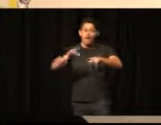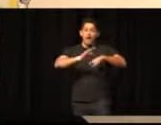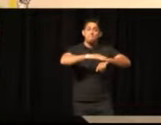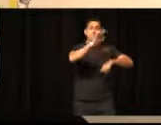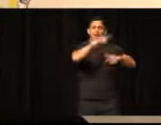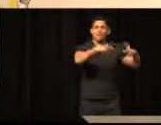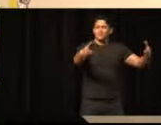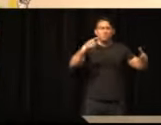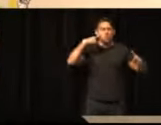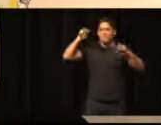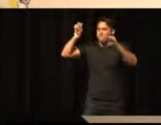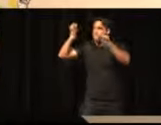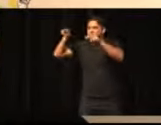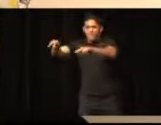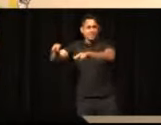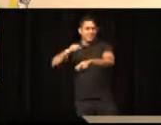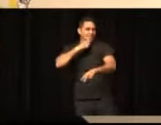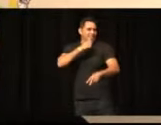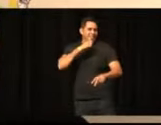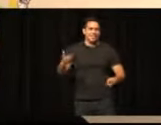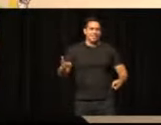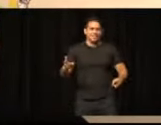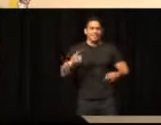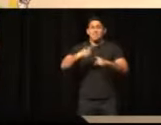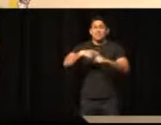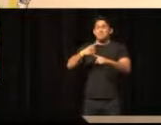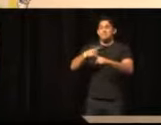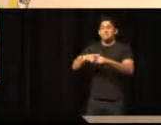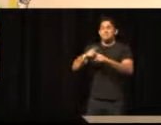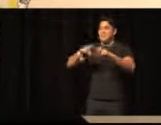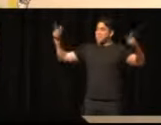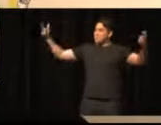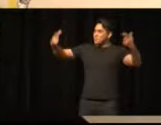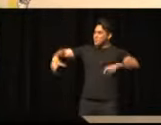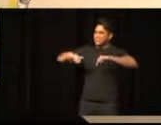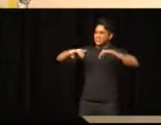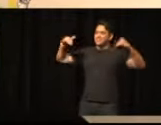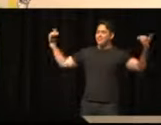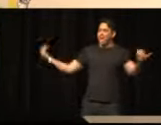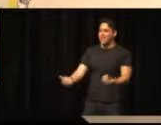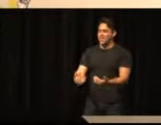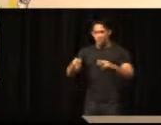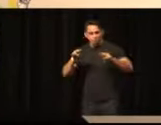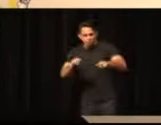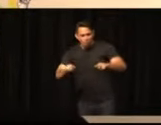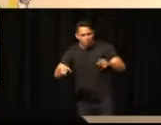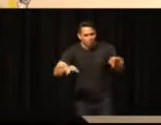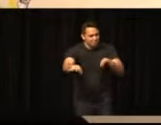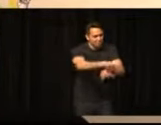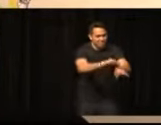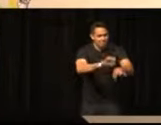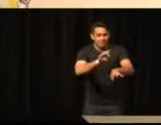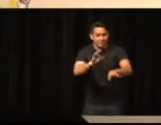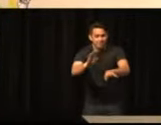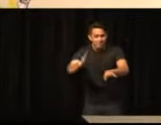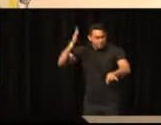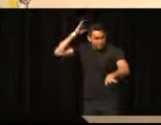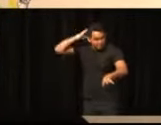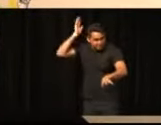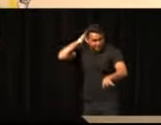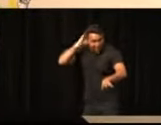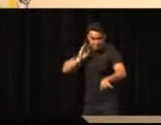no ve nada, inclusive los que están en el estadio están mirando la platea y no el juego, porque cuestiones de seguridad, etcétera. Me parece